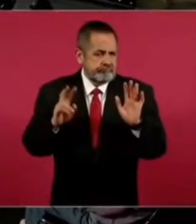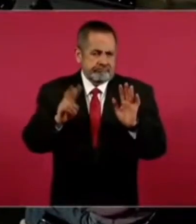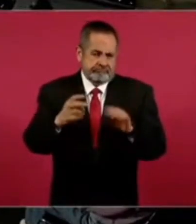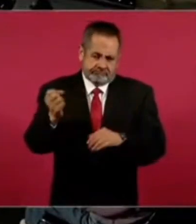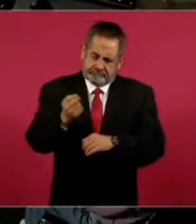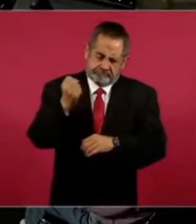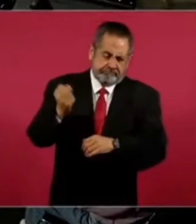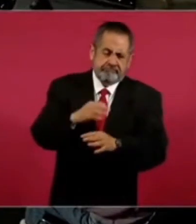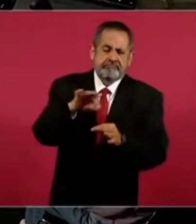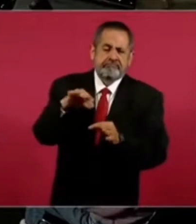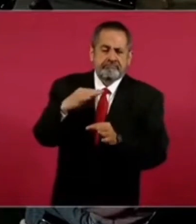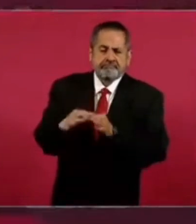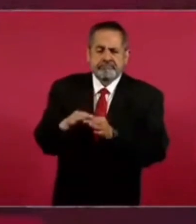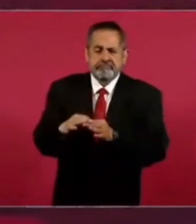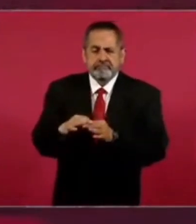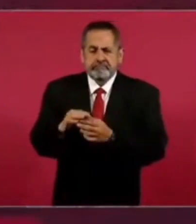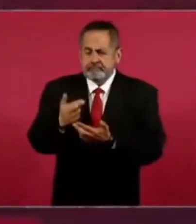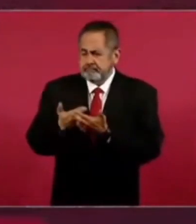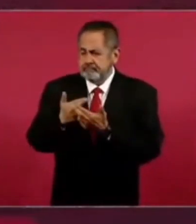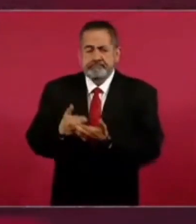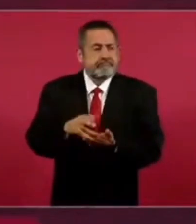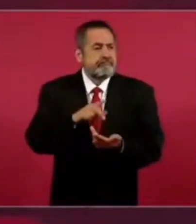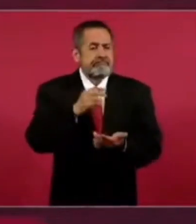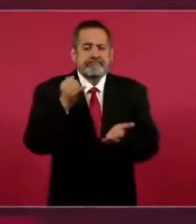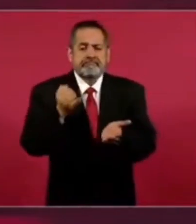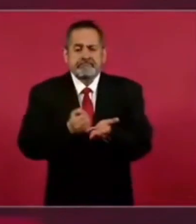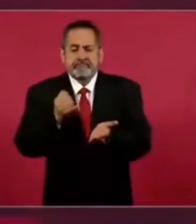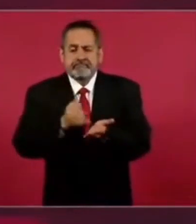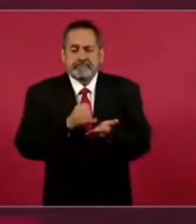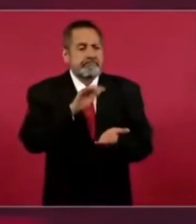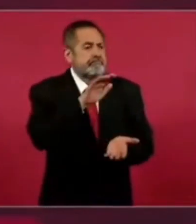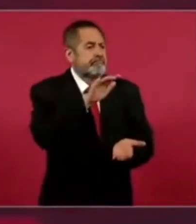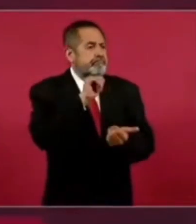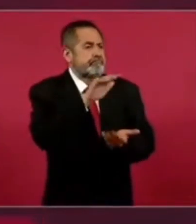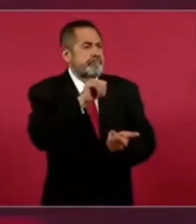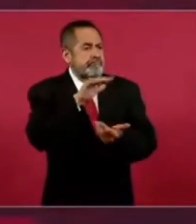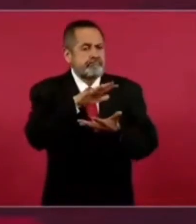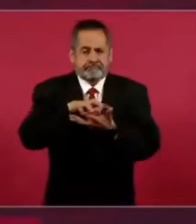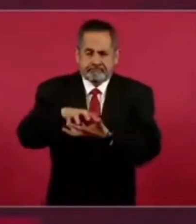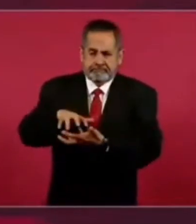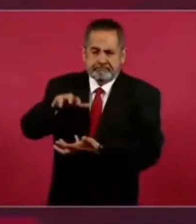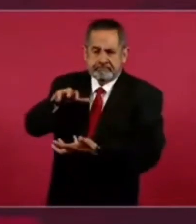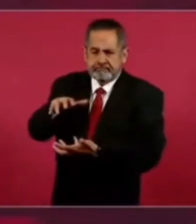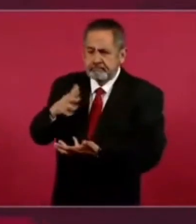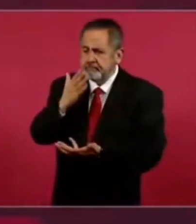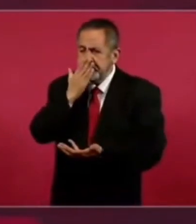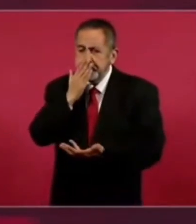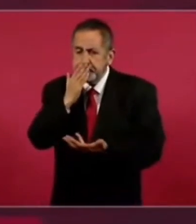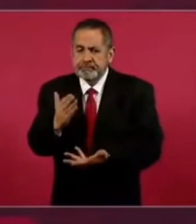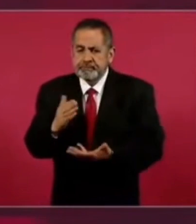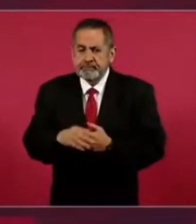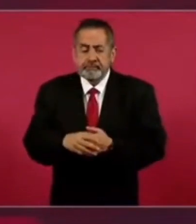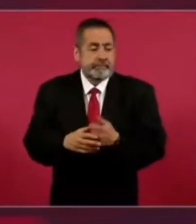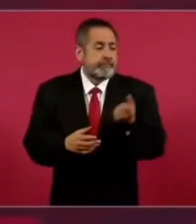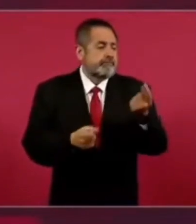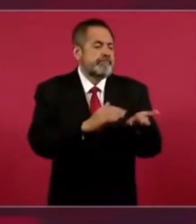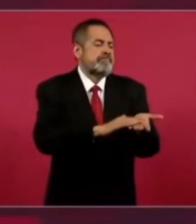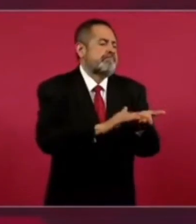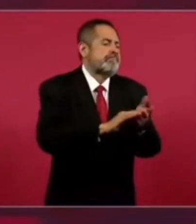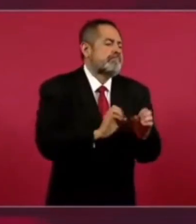afortunadamente una buena recaudación, precisamente porque no hay privilegios